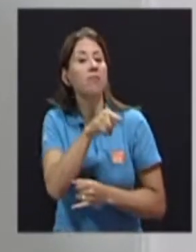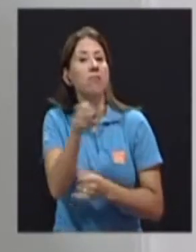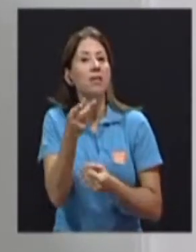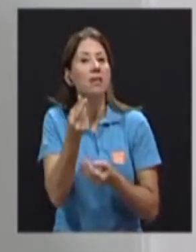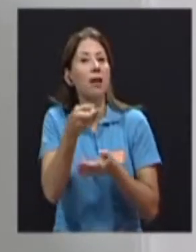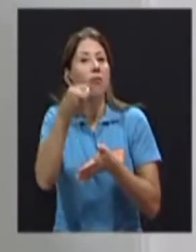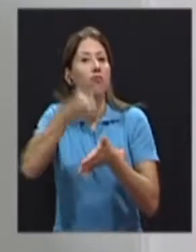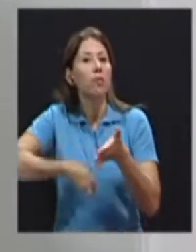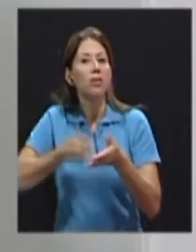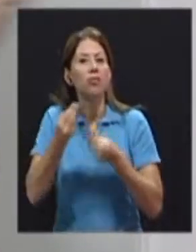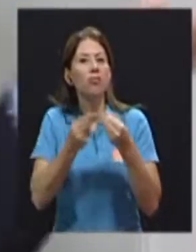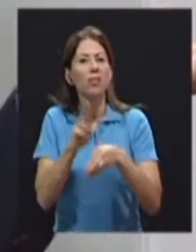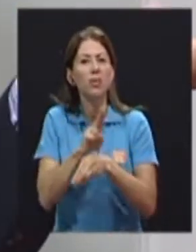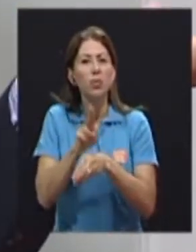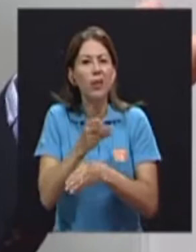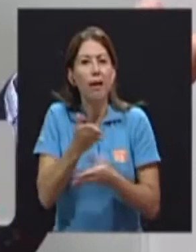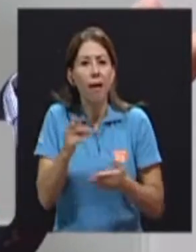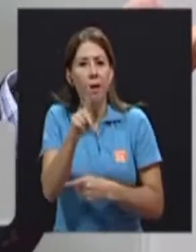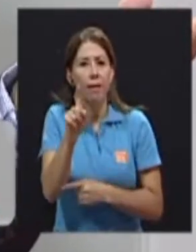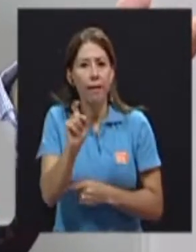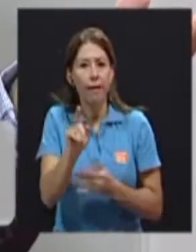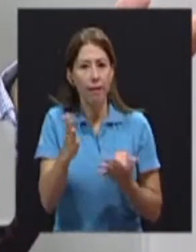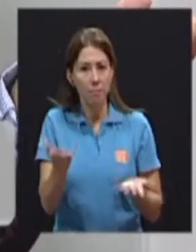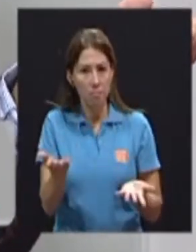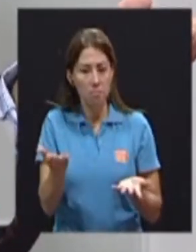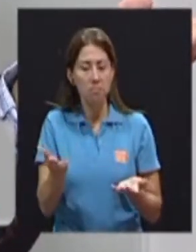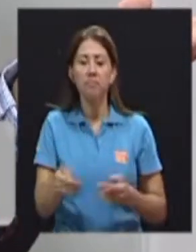impuestos, que es